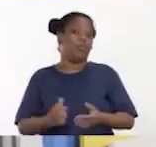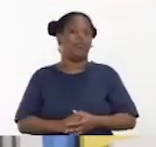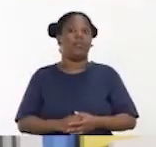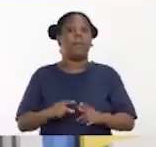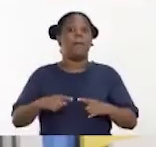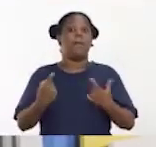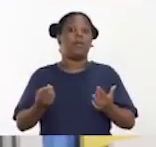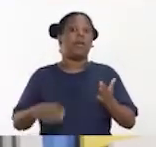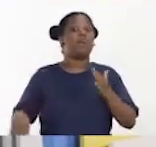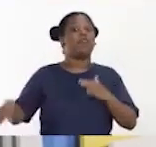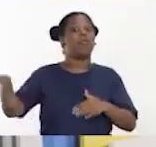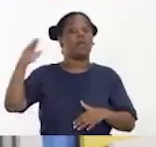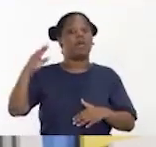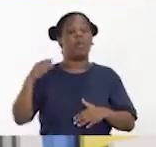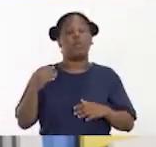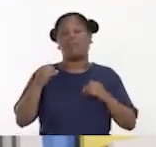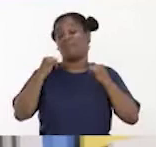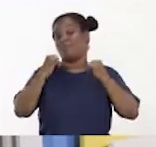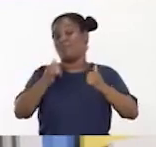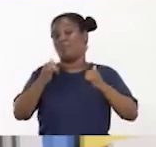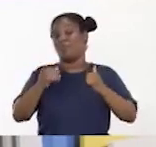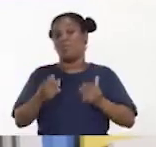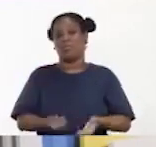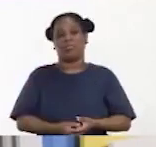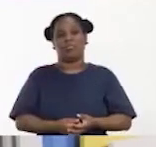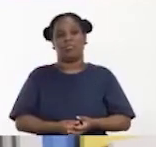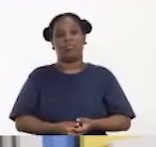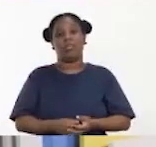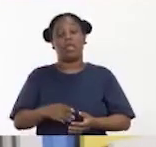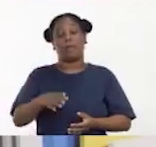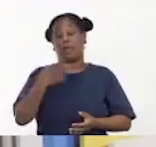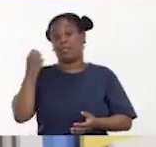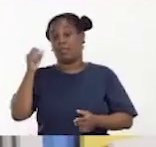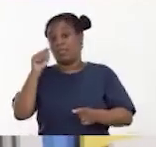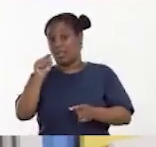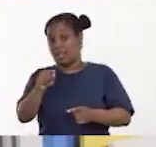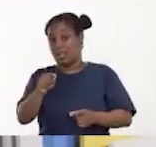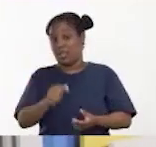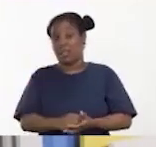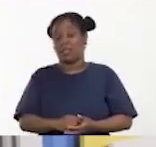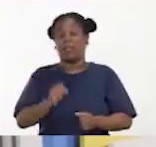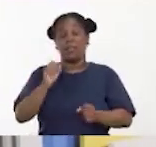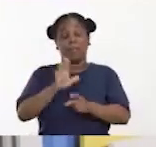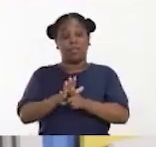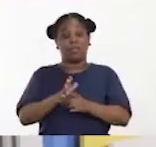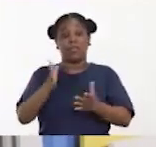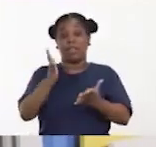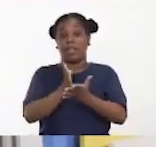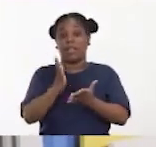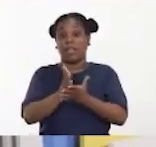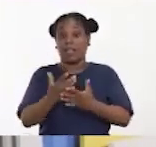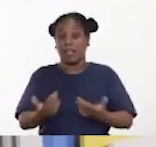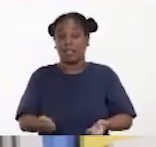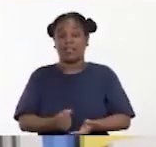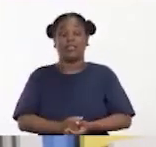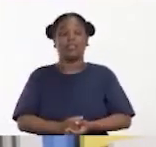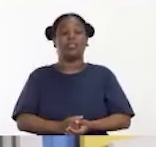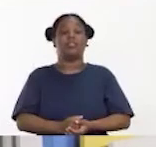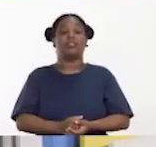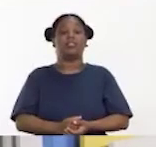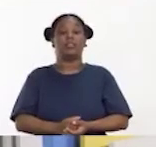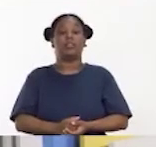agrupados. ¿Por qué datos agrupados? Porque hay una mayor cantidad de datos. Y a partir de ahí entonces se construyen las clases